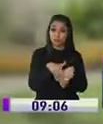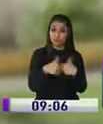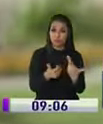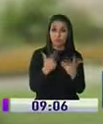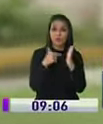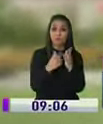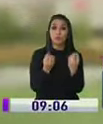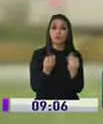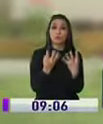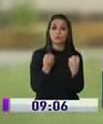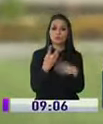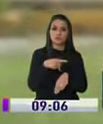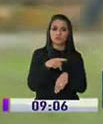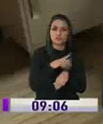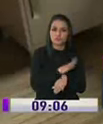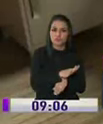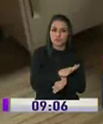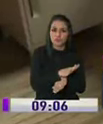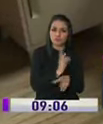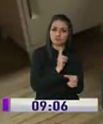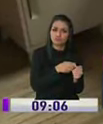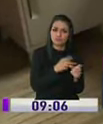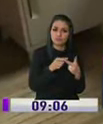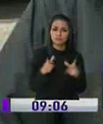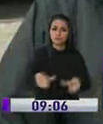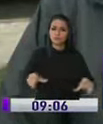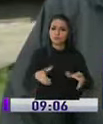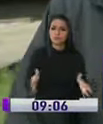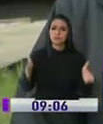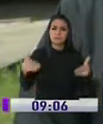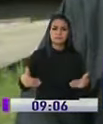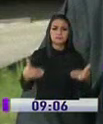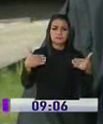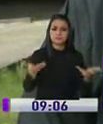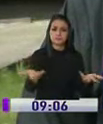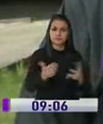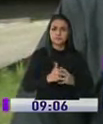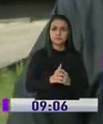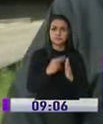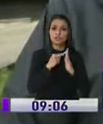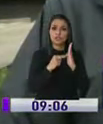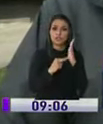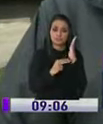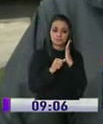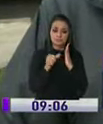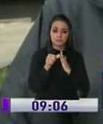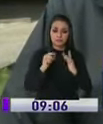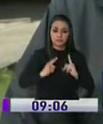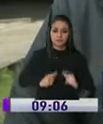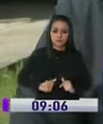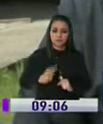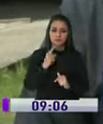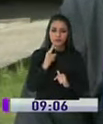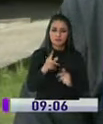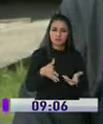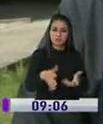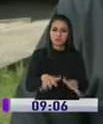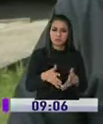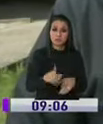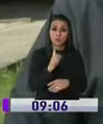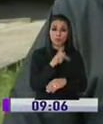de profesionales que deben tener y la infraestructura. Lo que estipula la normativa del Ministerio de Salud es por lo menos tener